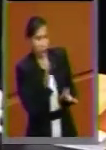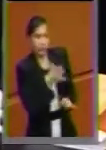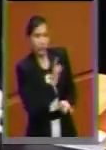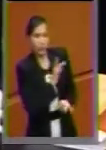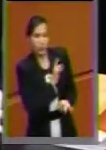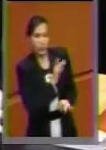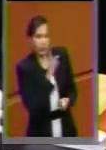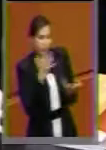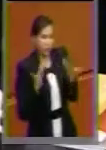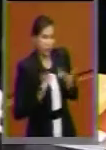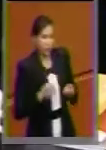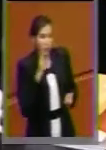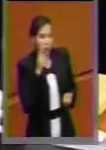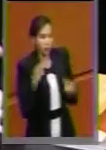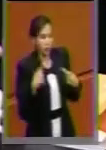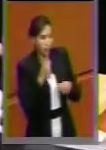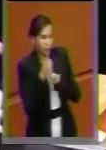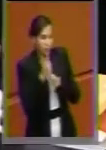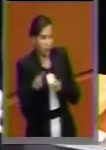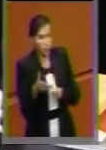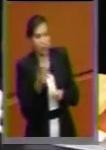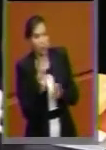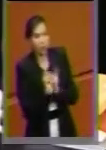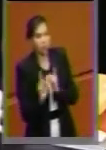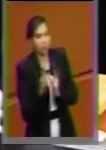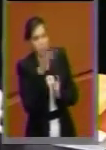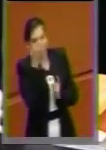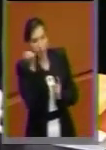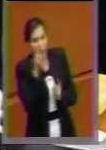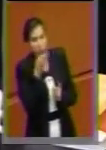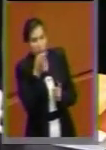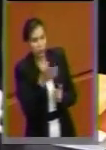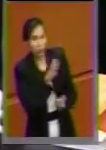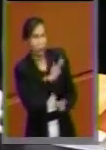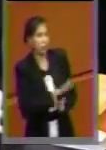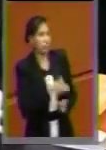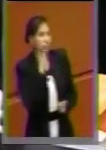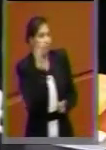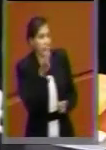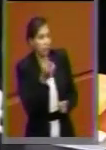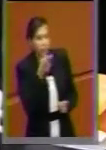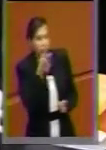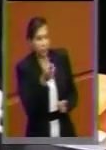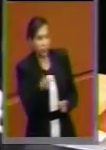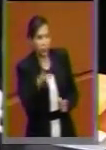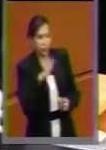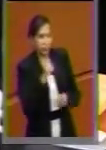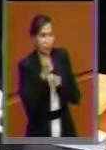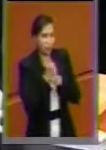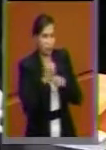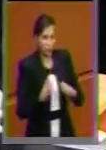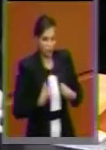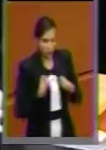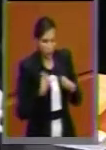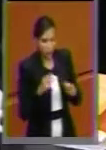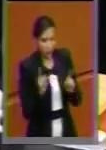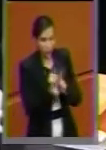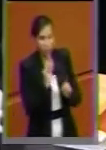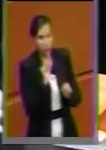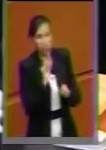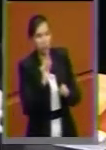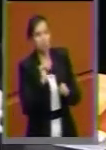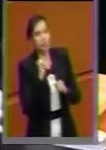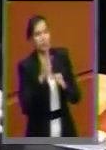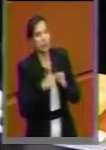ver como la víctima no sabe si mejor desistirse porque su vida está en peligro y está en peligro